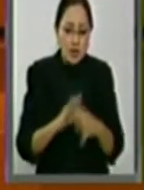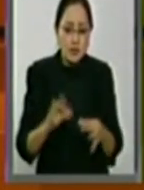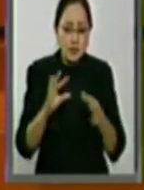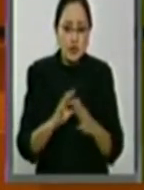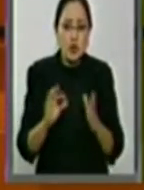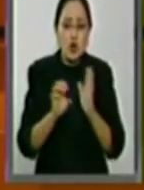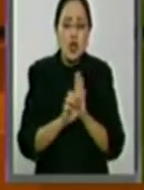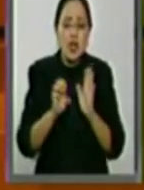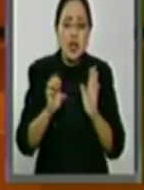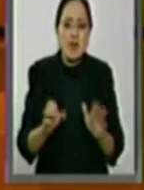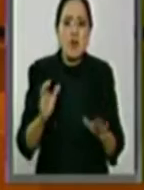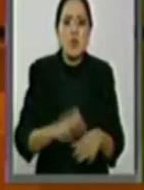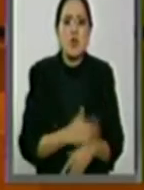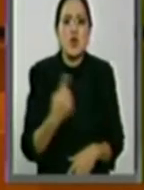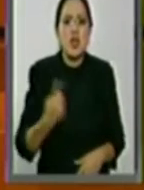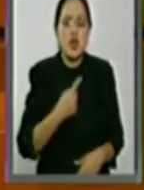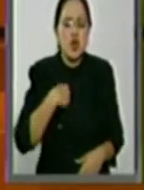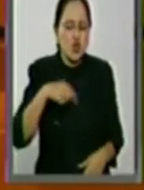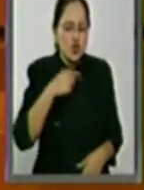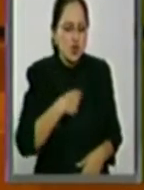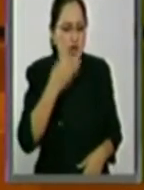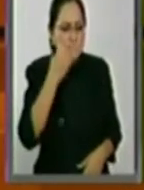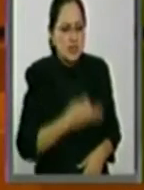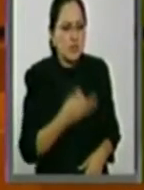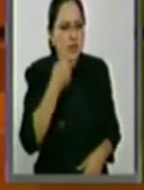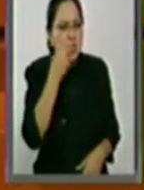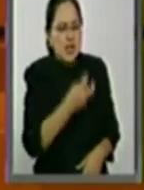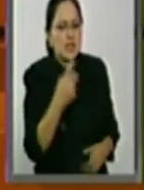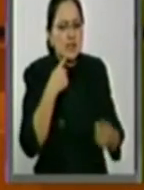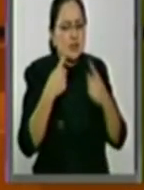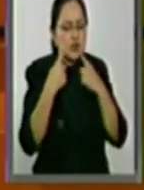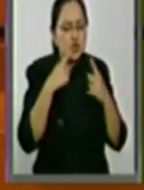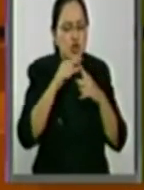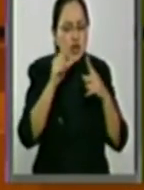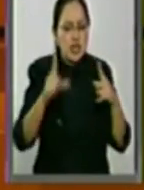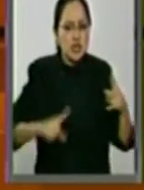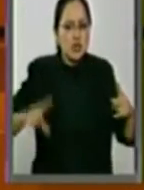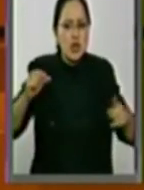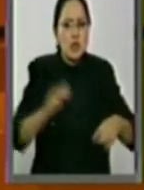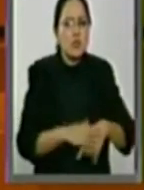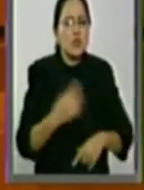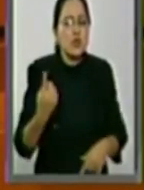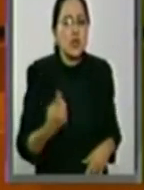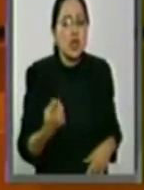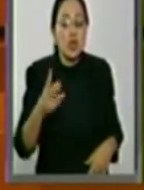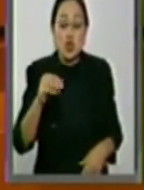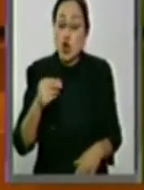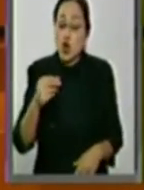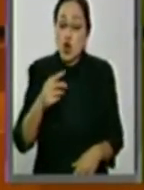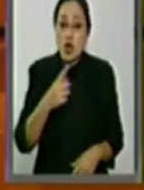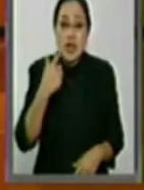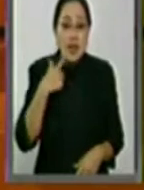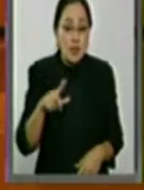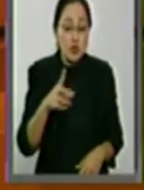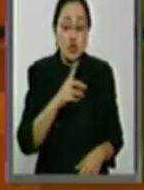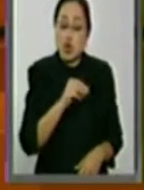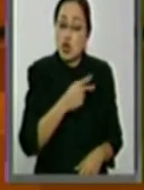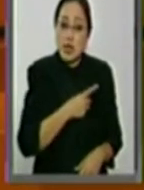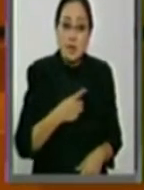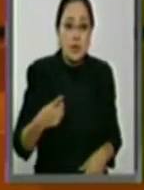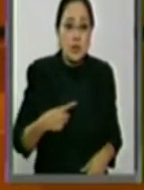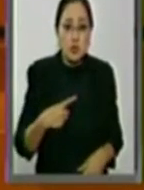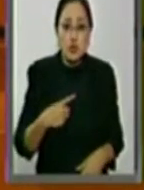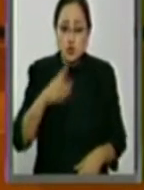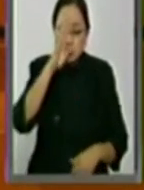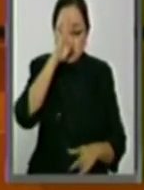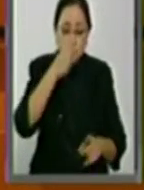qué estamos convencidos de que esta es una discusión nacional y que no podemos, no debemos limitarla a un